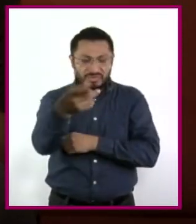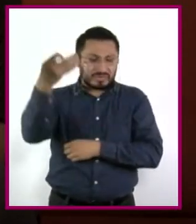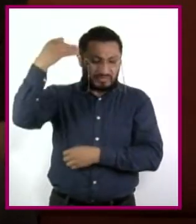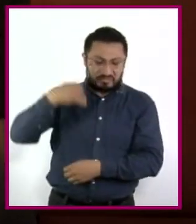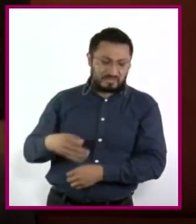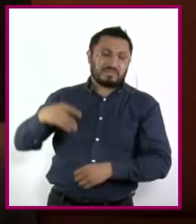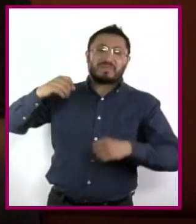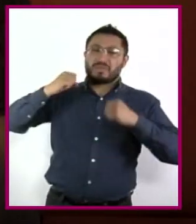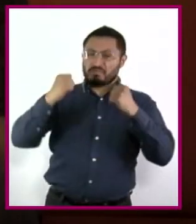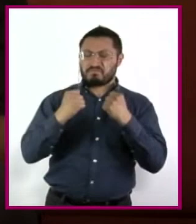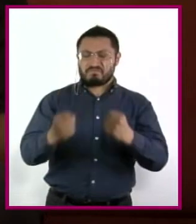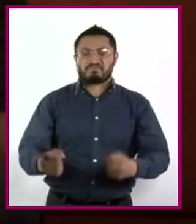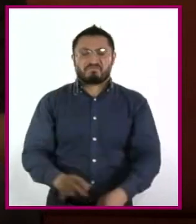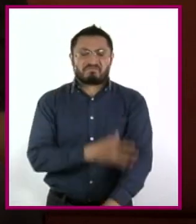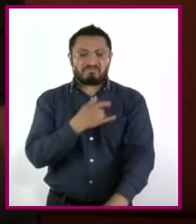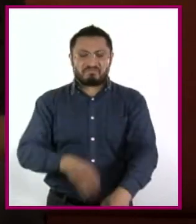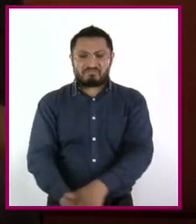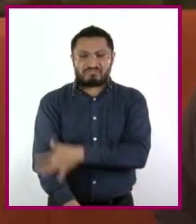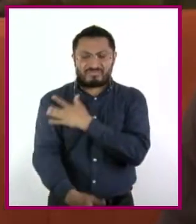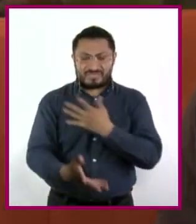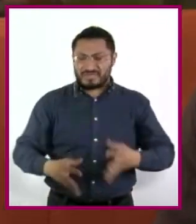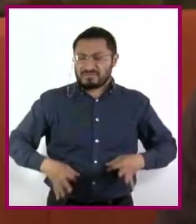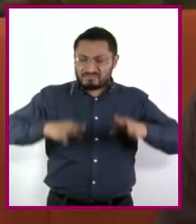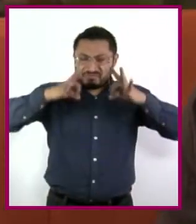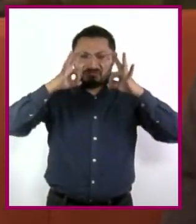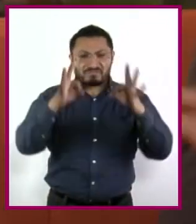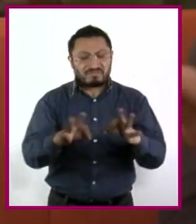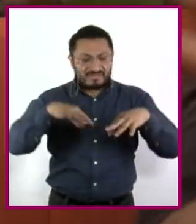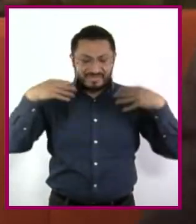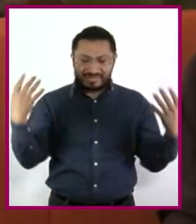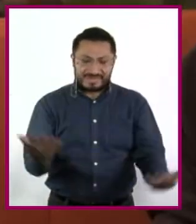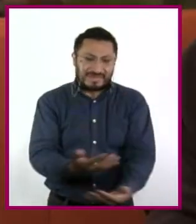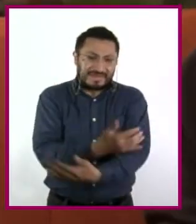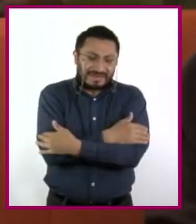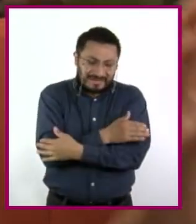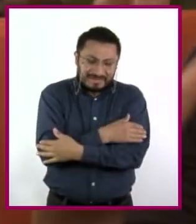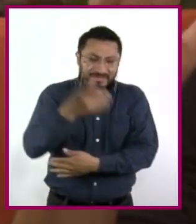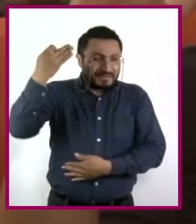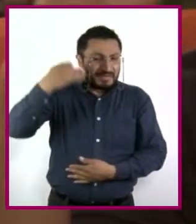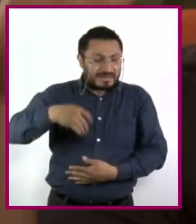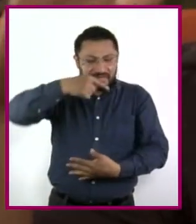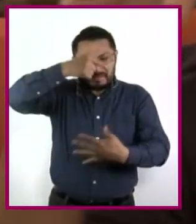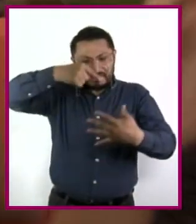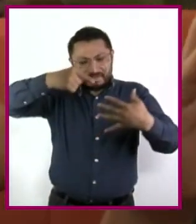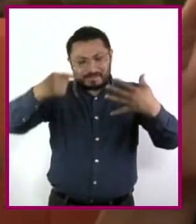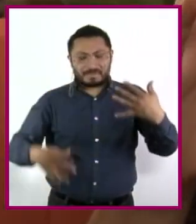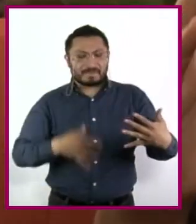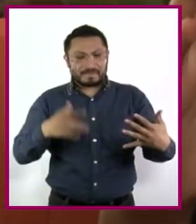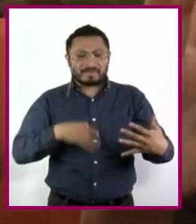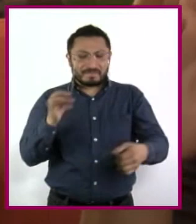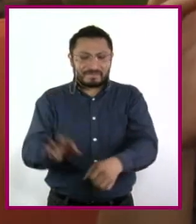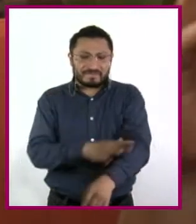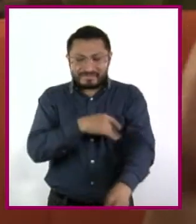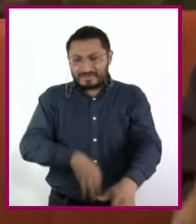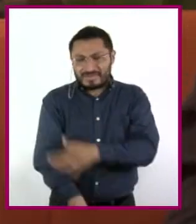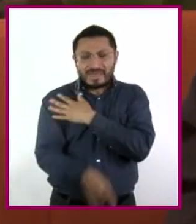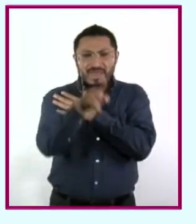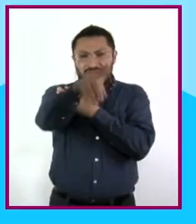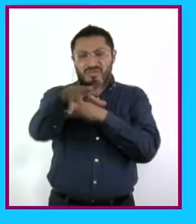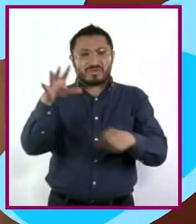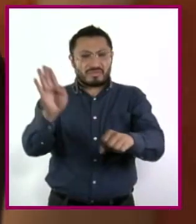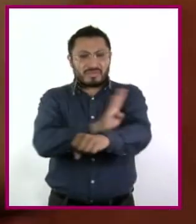todas tus emociones placenteras y las displacenteras, abrázalas y regúlalas para que te ayuden a alcanzar tu bienestar.